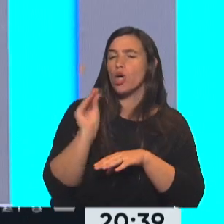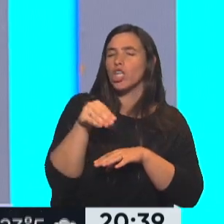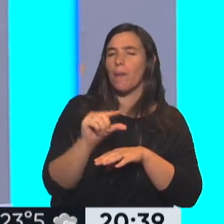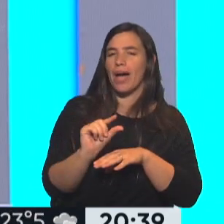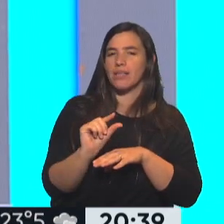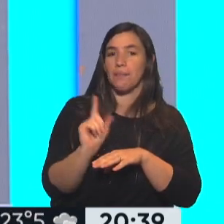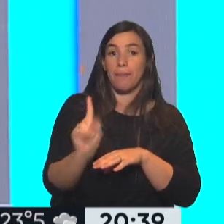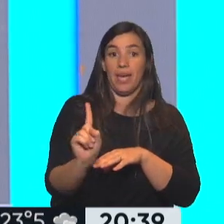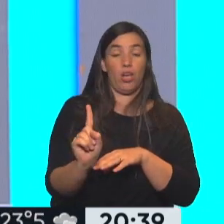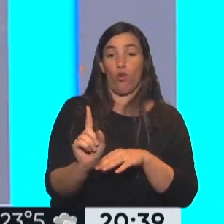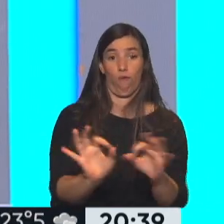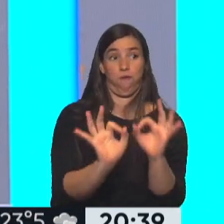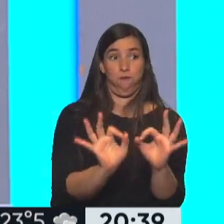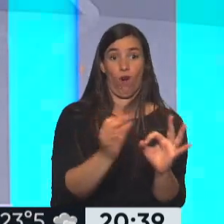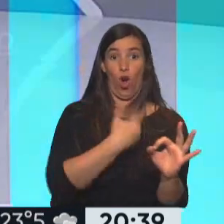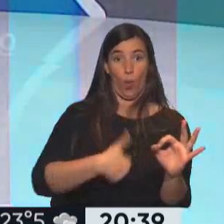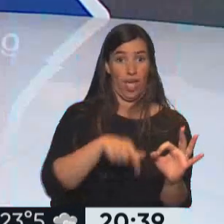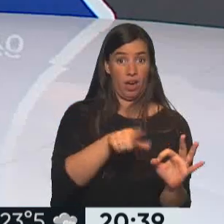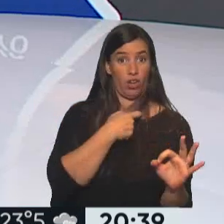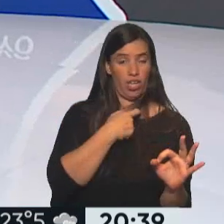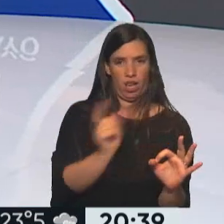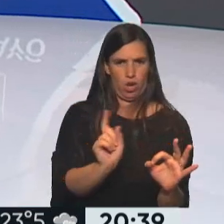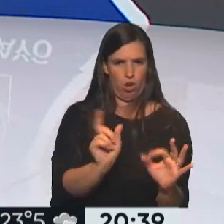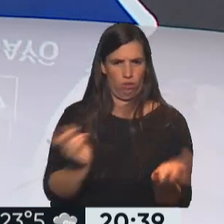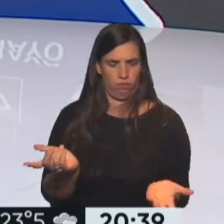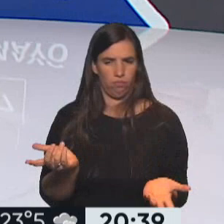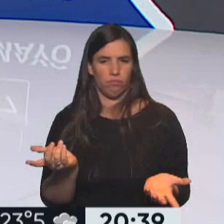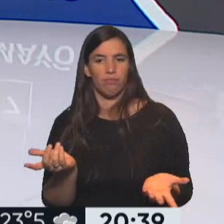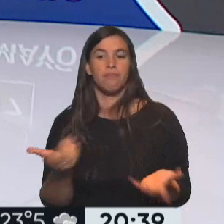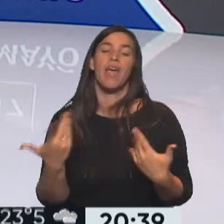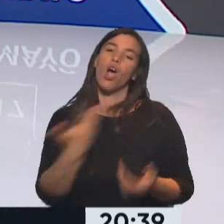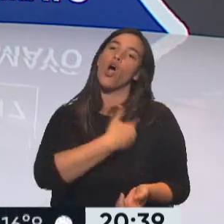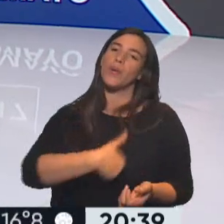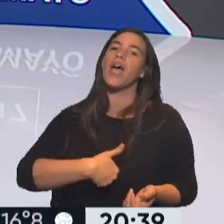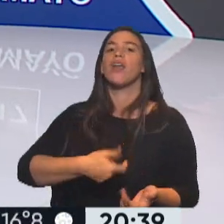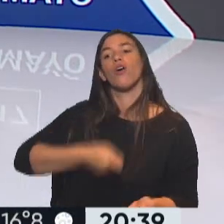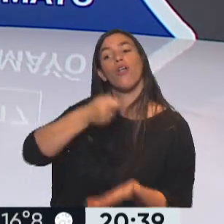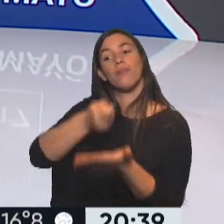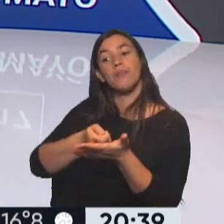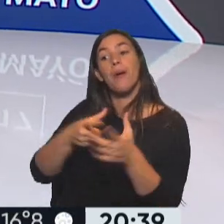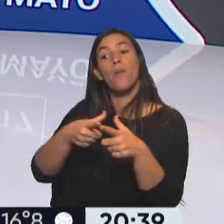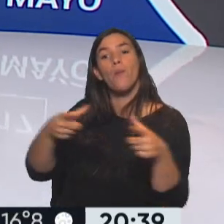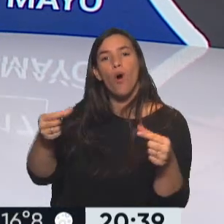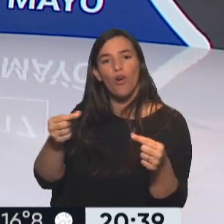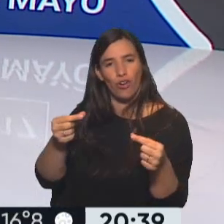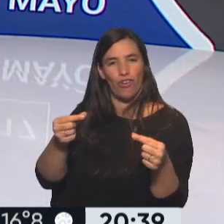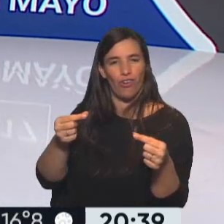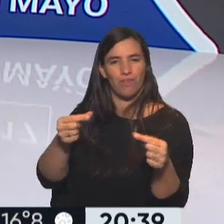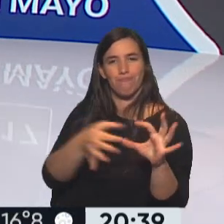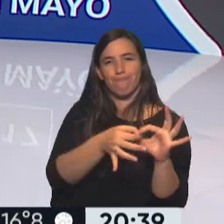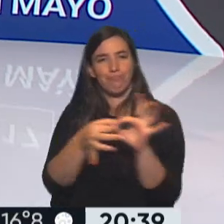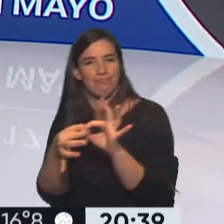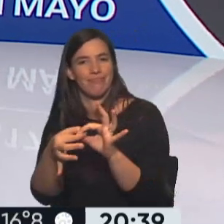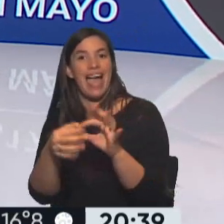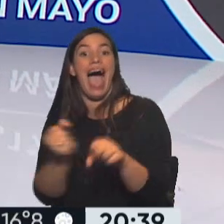el gobierno de los 260.000 pesos? Bueno, el gobierno te va a dar un bono complementario hasta alcanzar